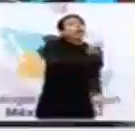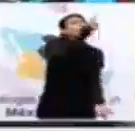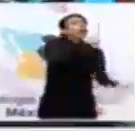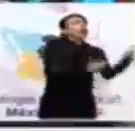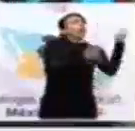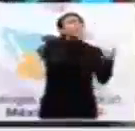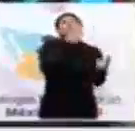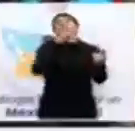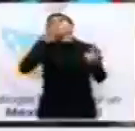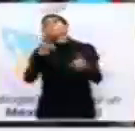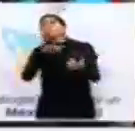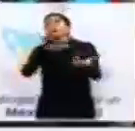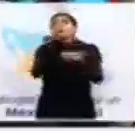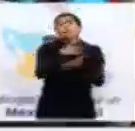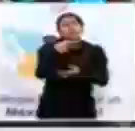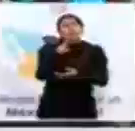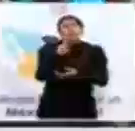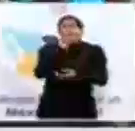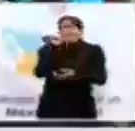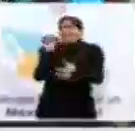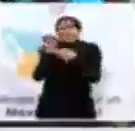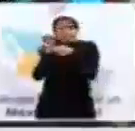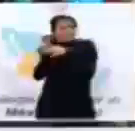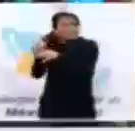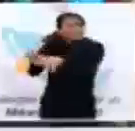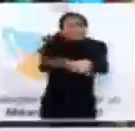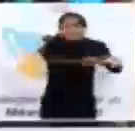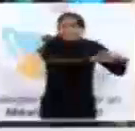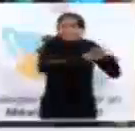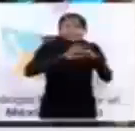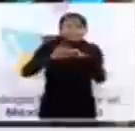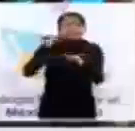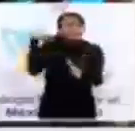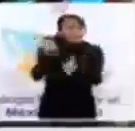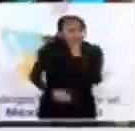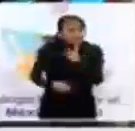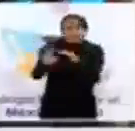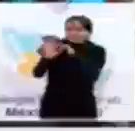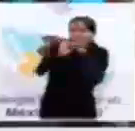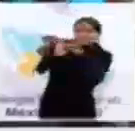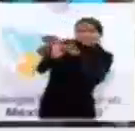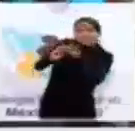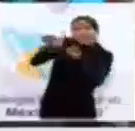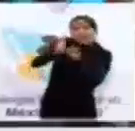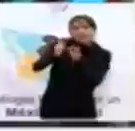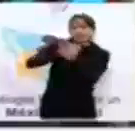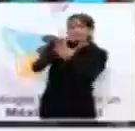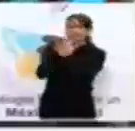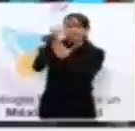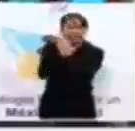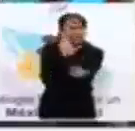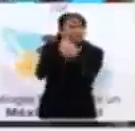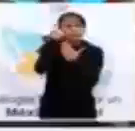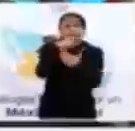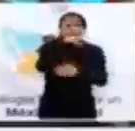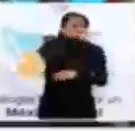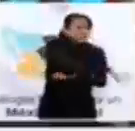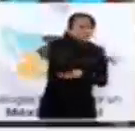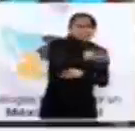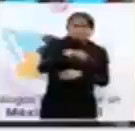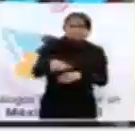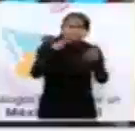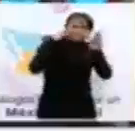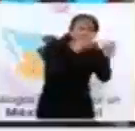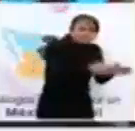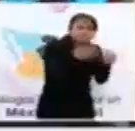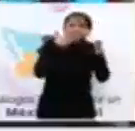es, la concurrencia es sinergia, la concurrencia es tener proyectos multisectoriales, entonces no estamos haciendo la